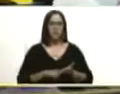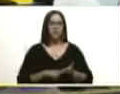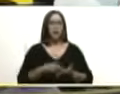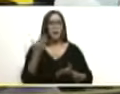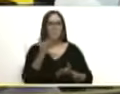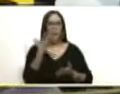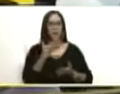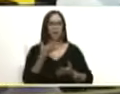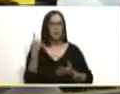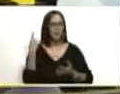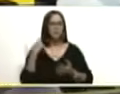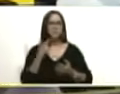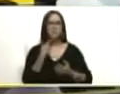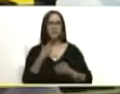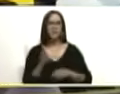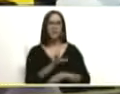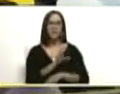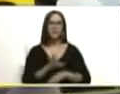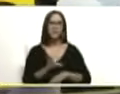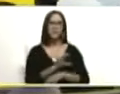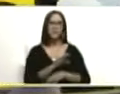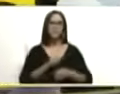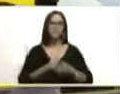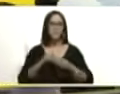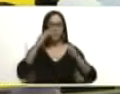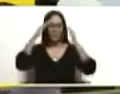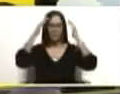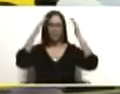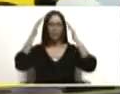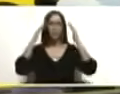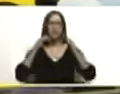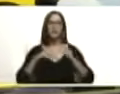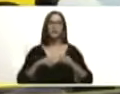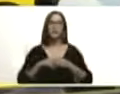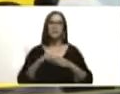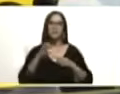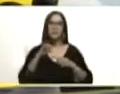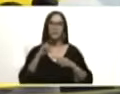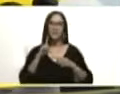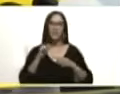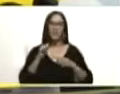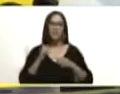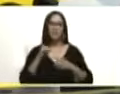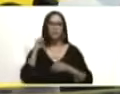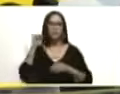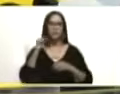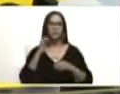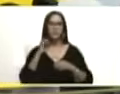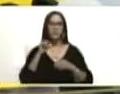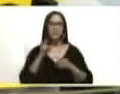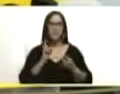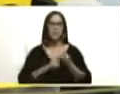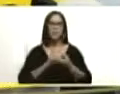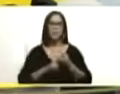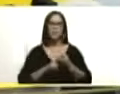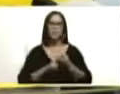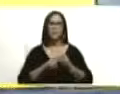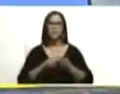parece que fue ayer, dice la canción Silvia. Bueno, mi saludo a Silvia Flores, Super Silita, mi